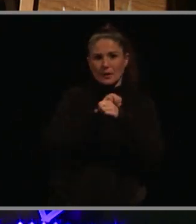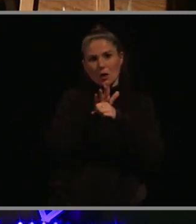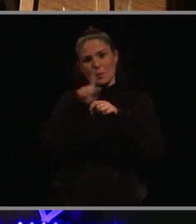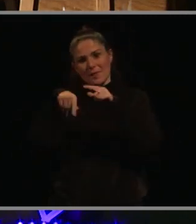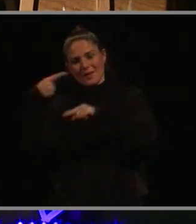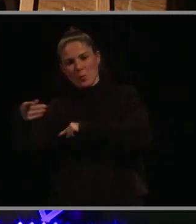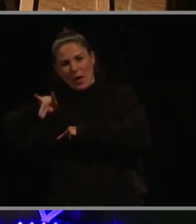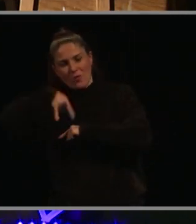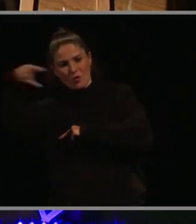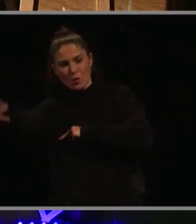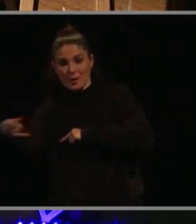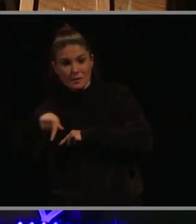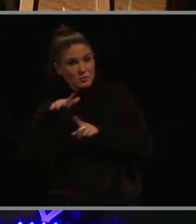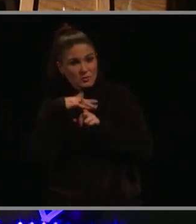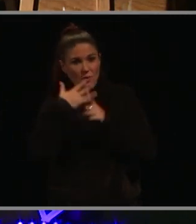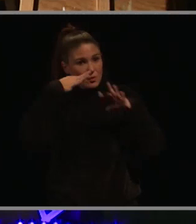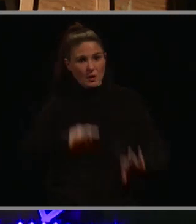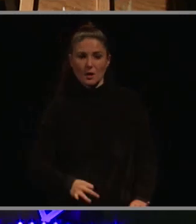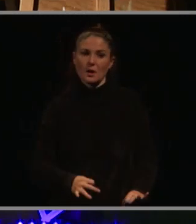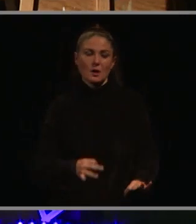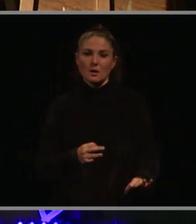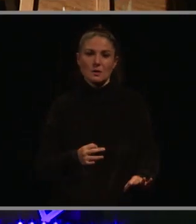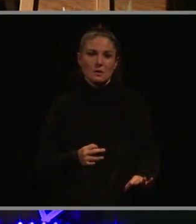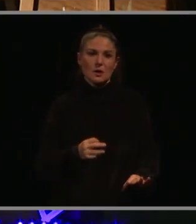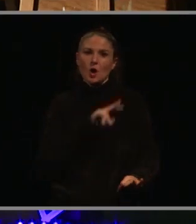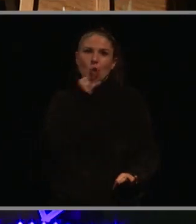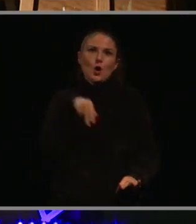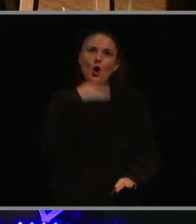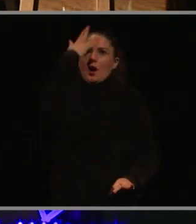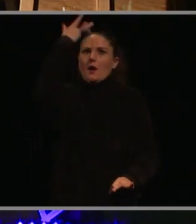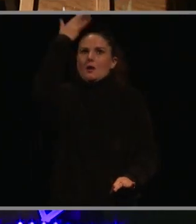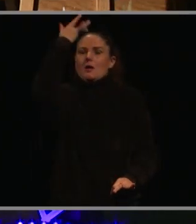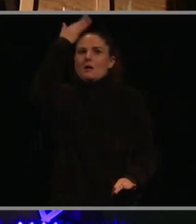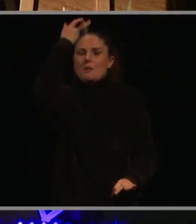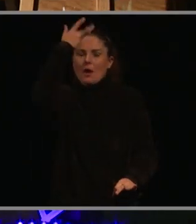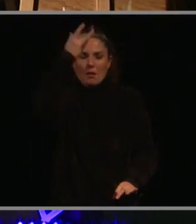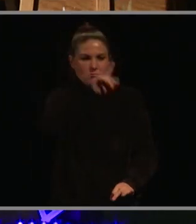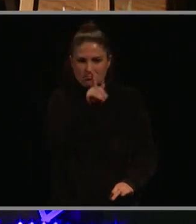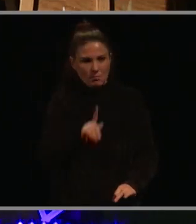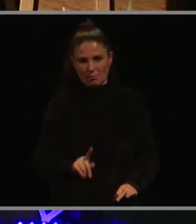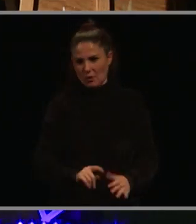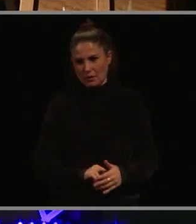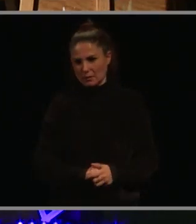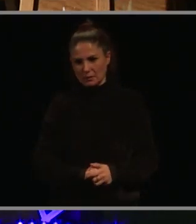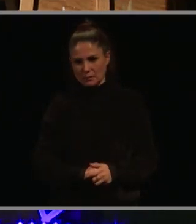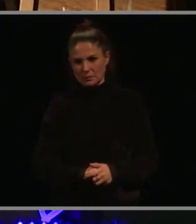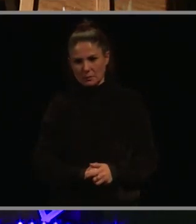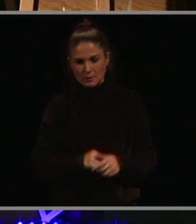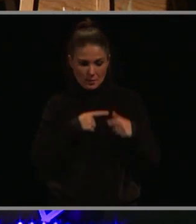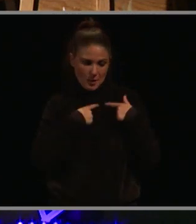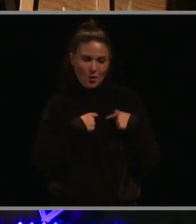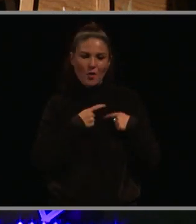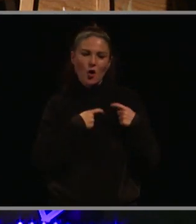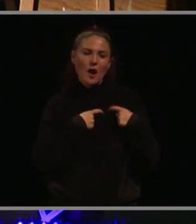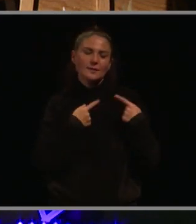amplificado, es una realidad, no es ninguna distopía. ¿Acaso no late mi corazón